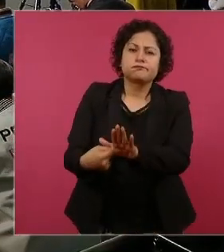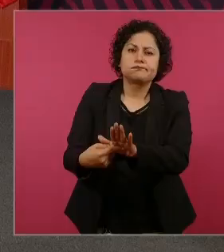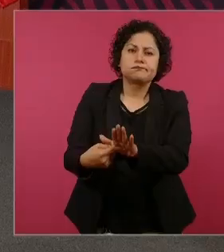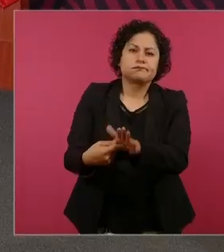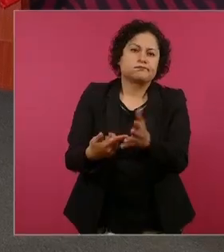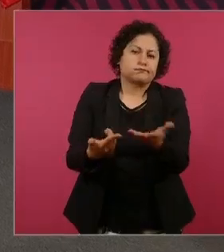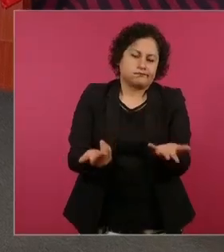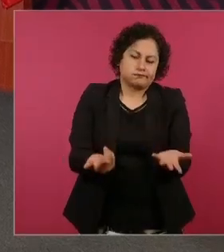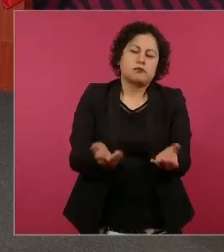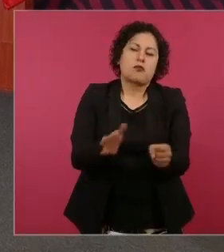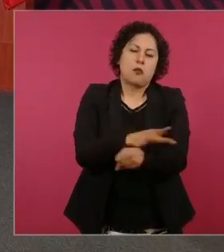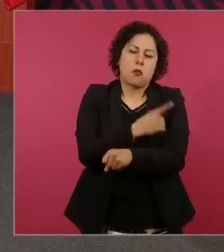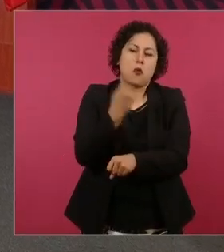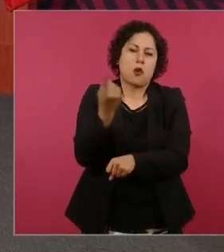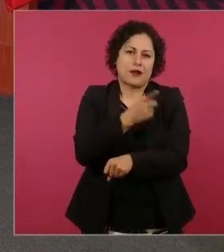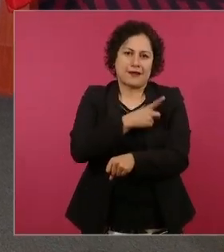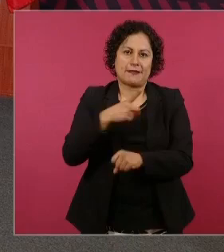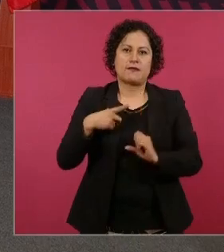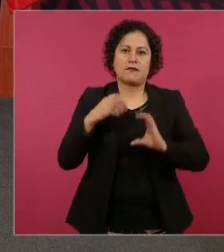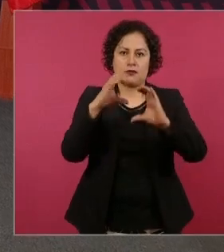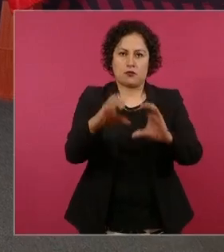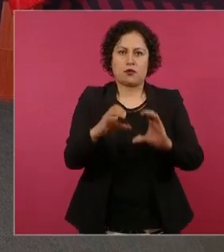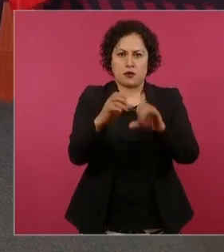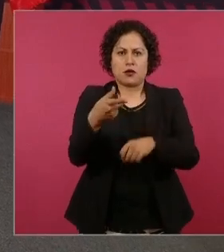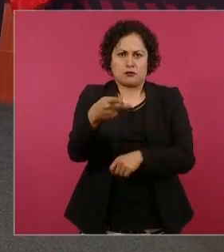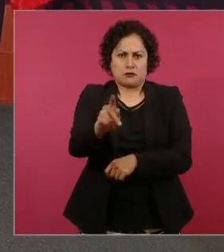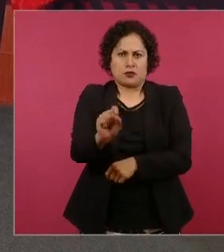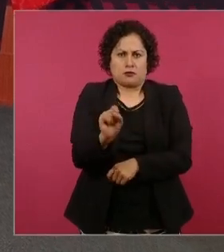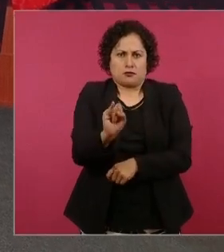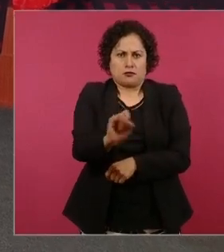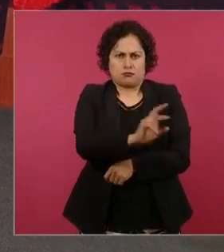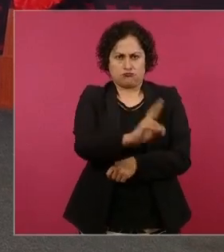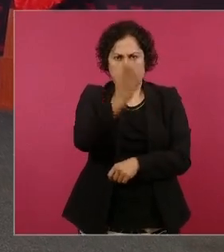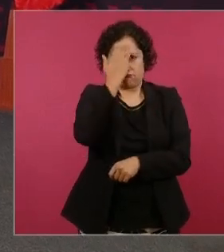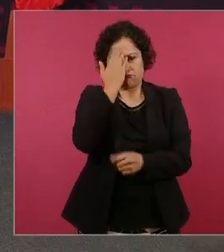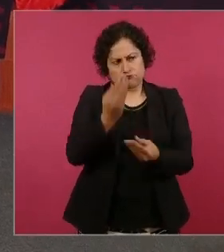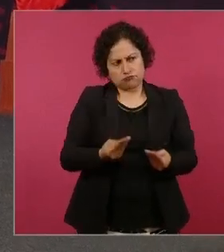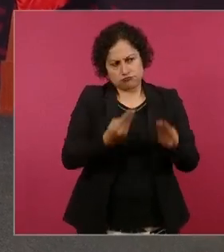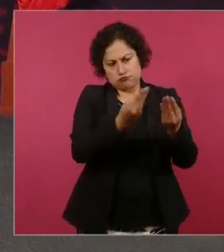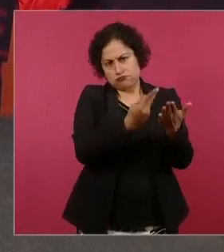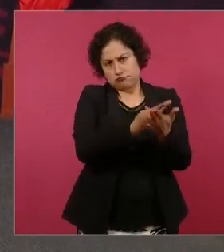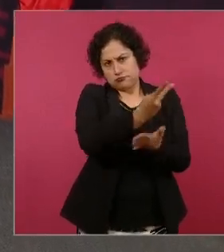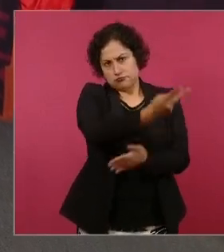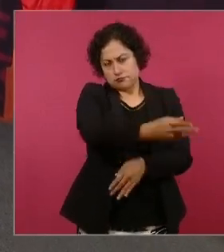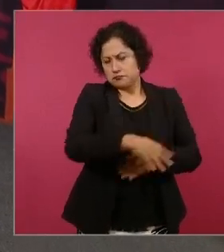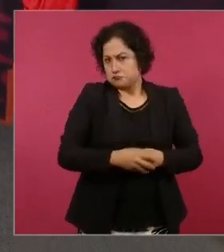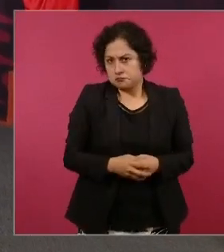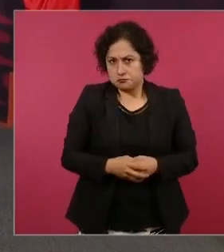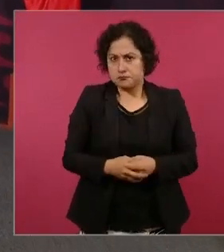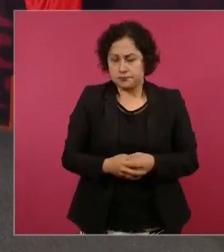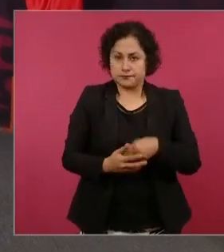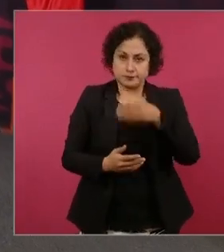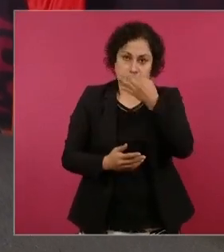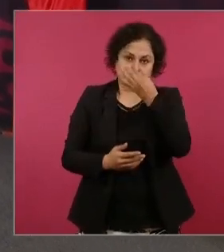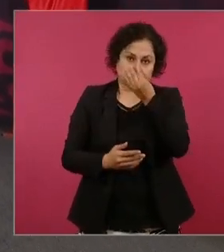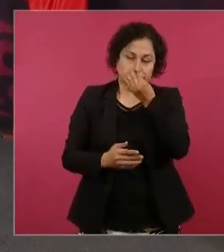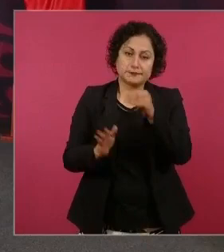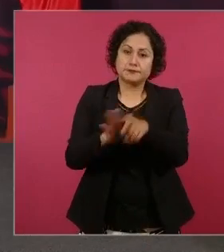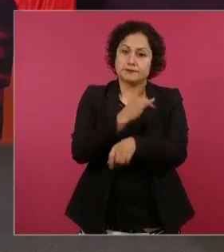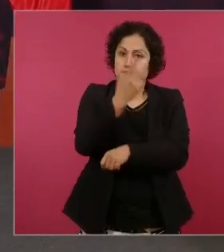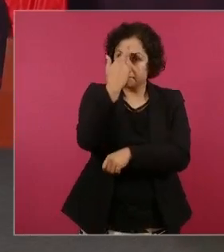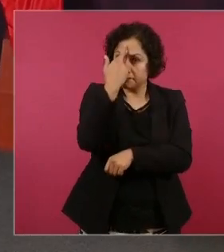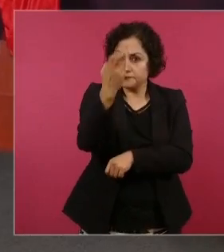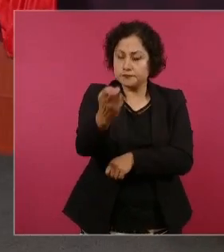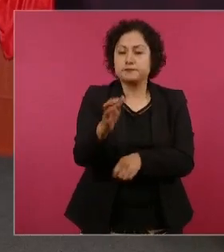hay este reconocimiento. El antecedente es que cuando fui jefe de gobierno